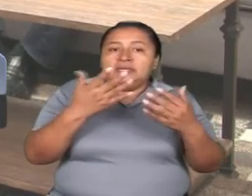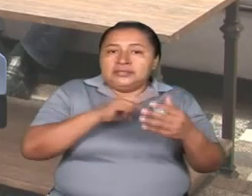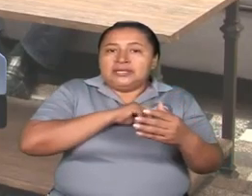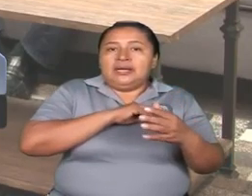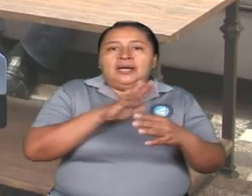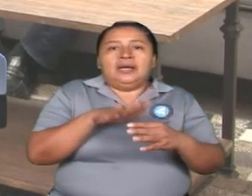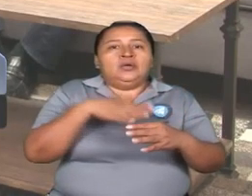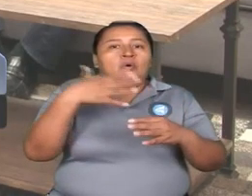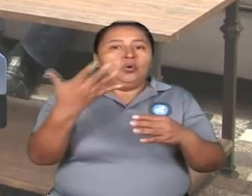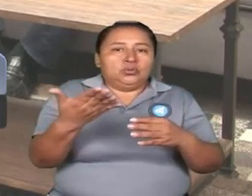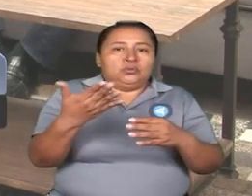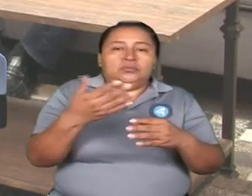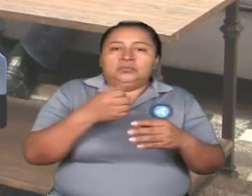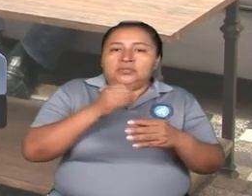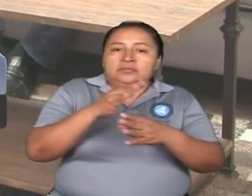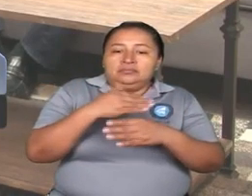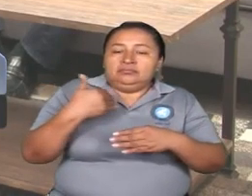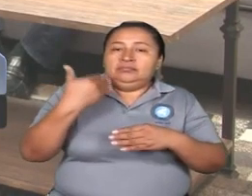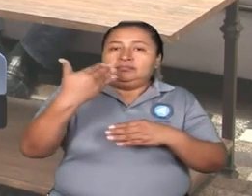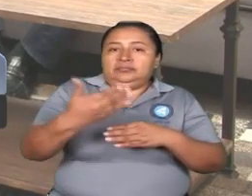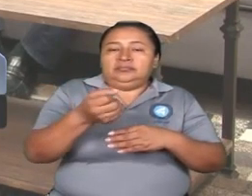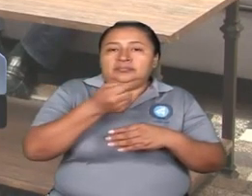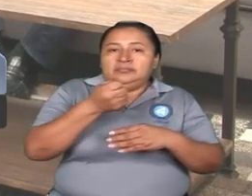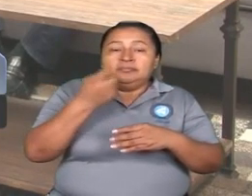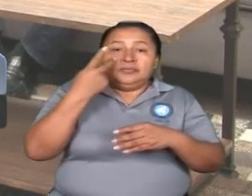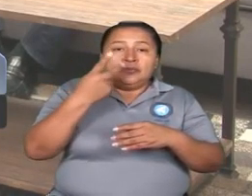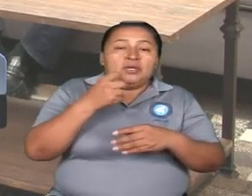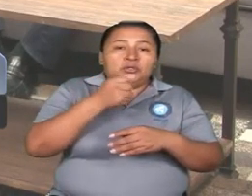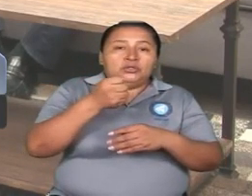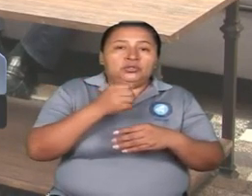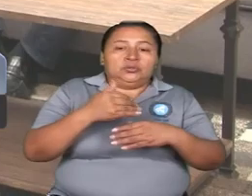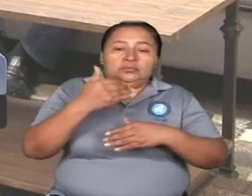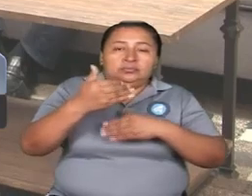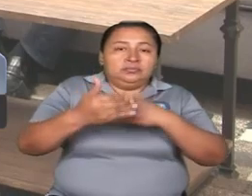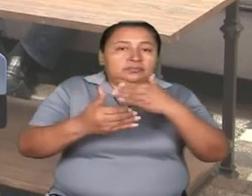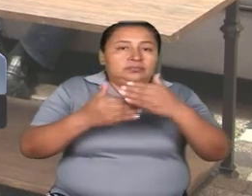ya vos ves la evolución, por ejemplo, del noticiero, cómo ha ido